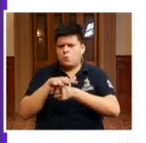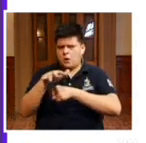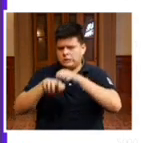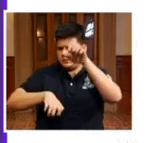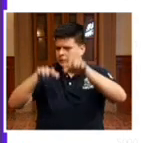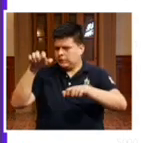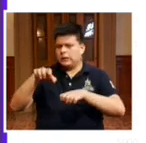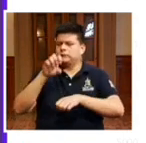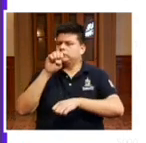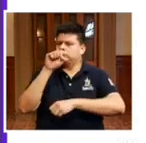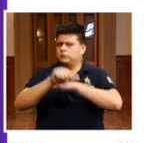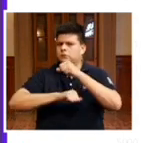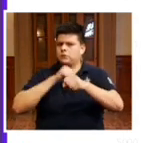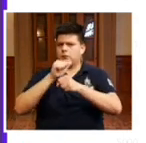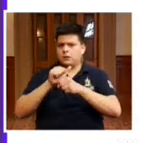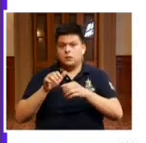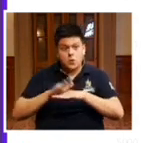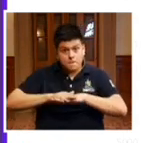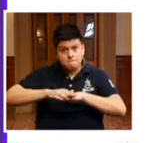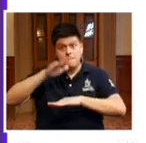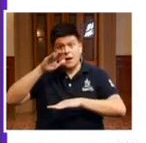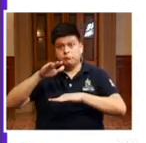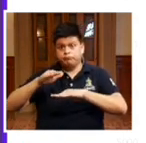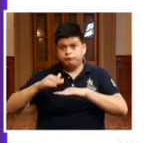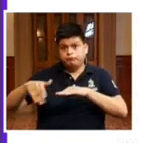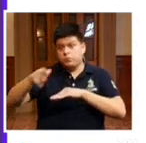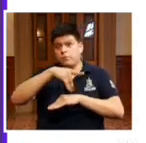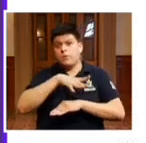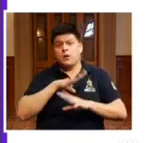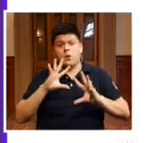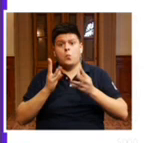de 60 años y más, como con